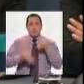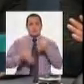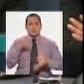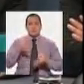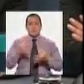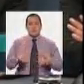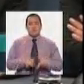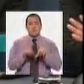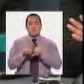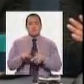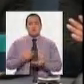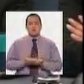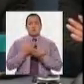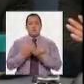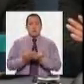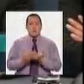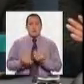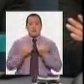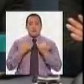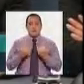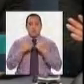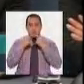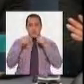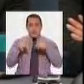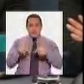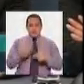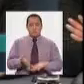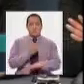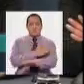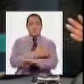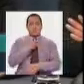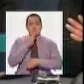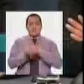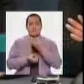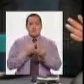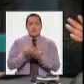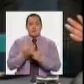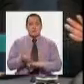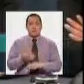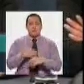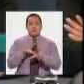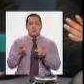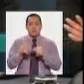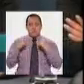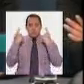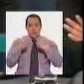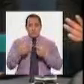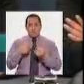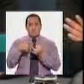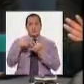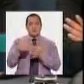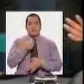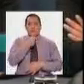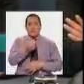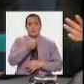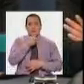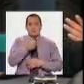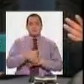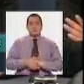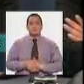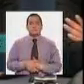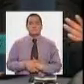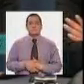así consta, porque además esto se ha manifestado antes en la opinión pública, en los medios de prensa.